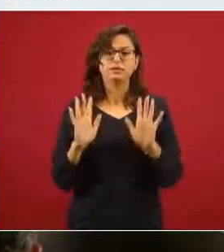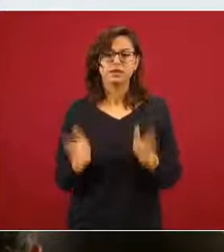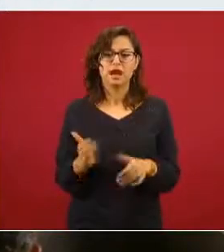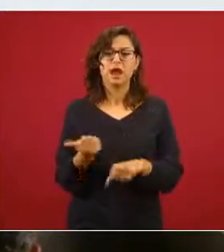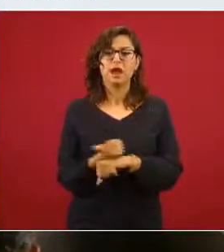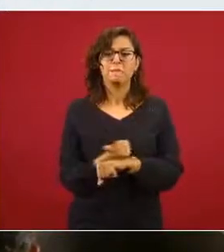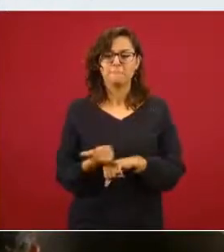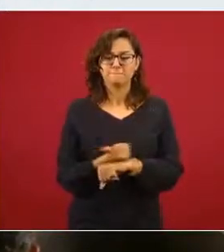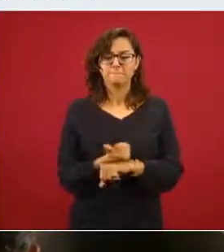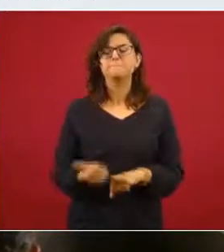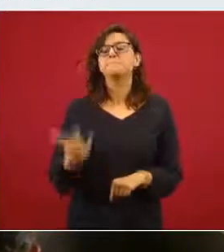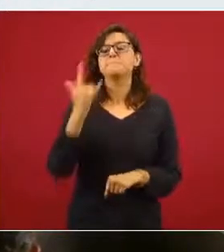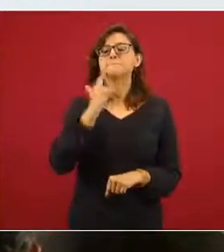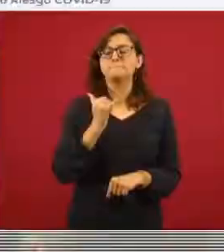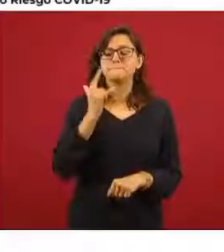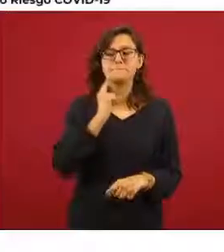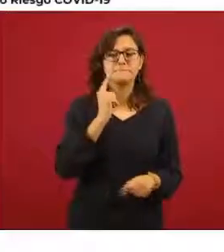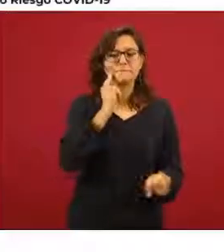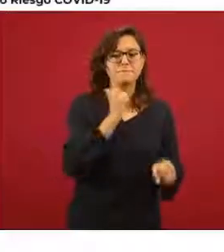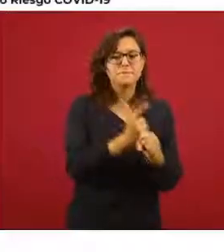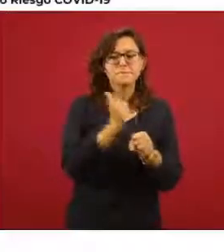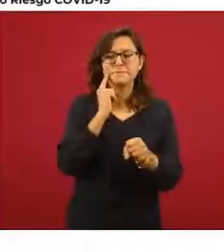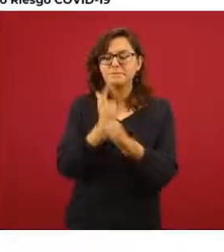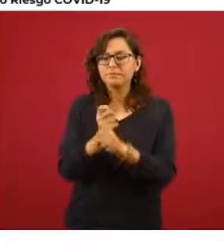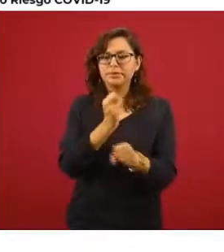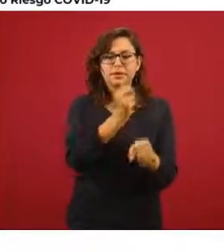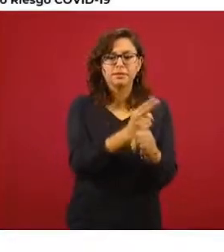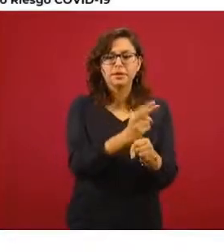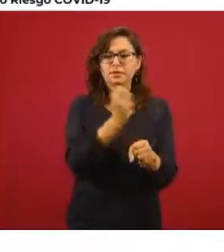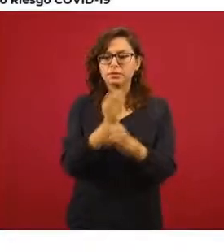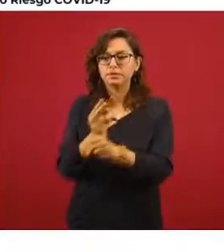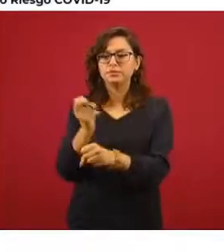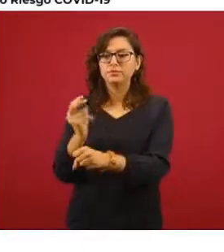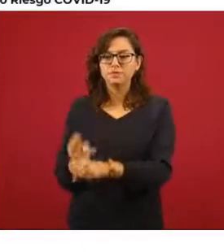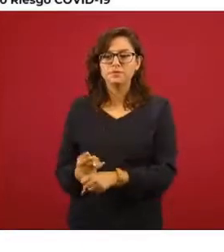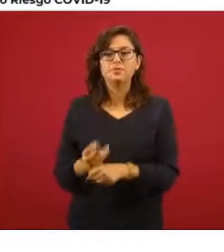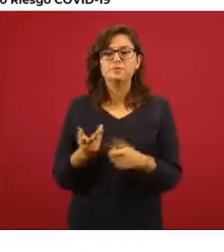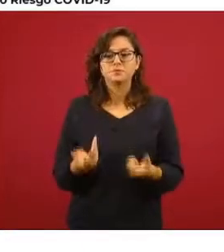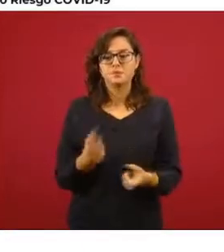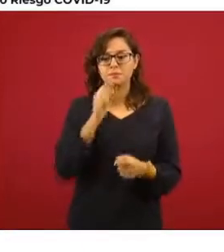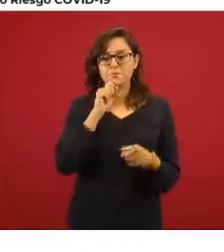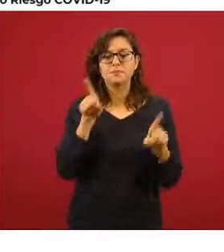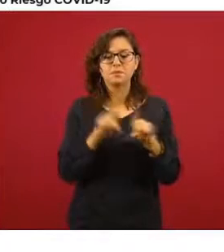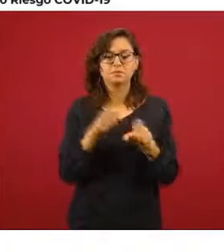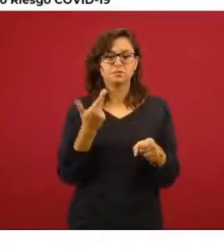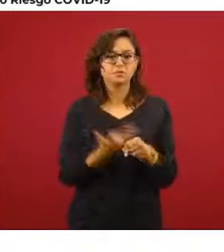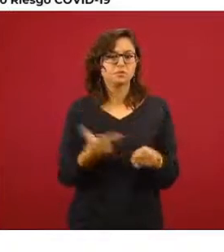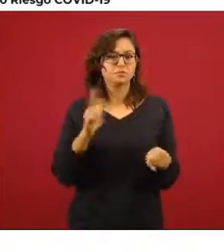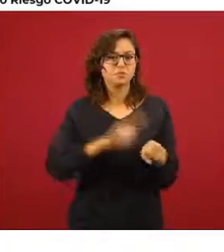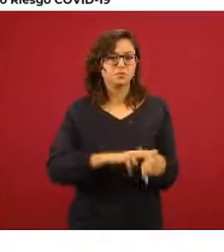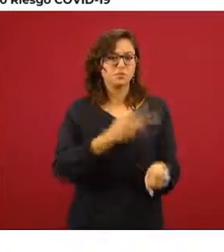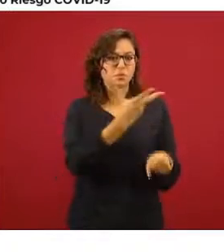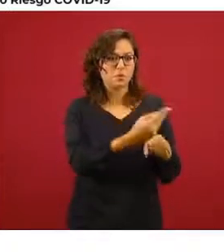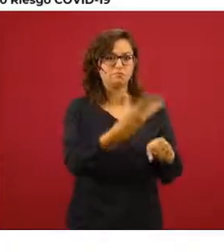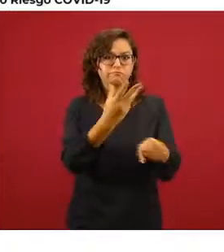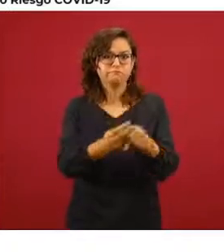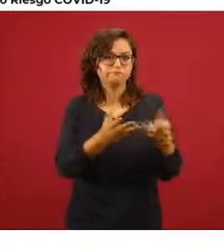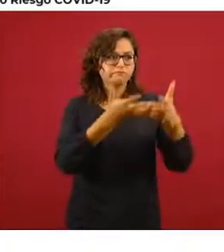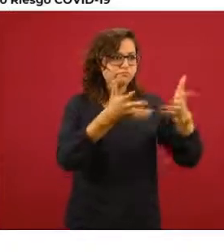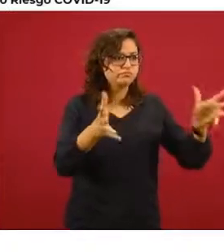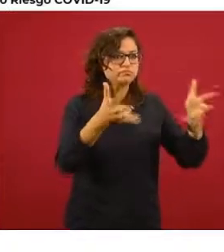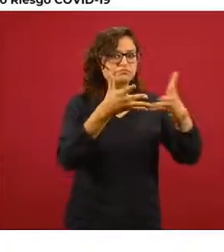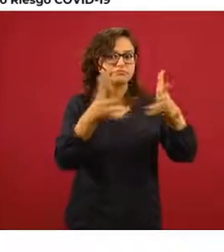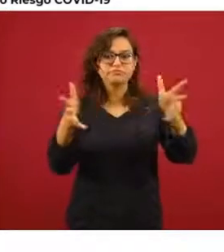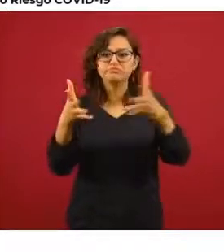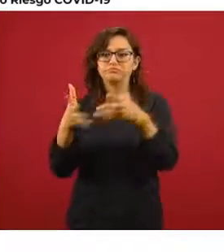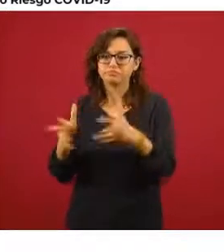también esfuerzos de detección comunitaria temprana y también de expansión hospitalaria que le ha permitido tener siempre una